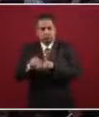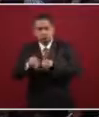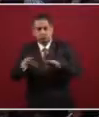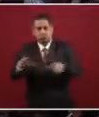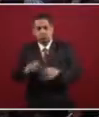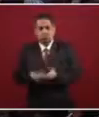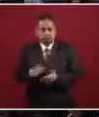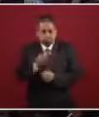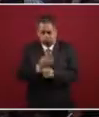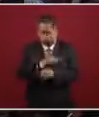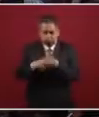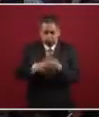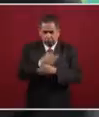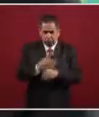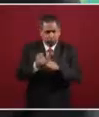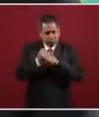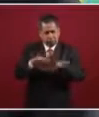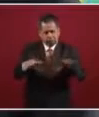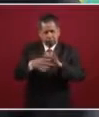diciendo, ¿no?, todo.